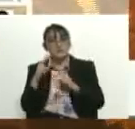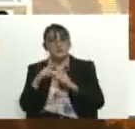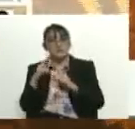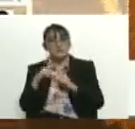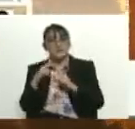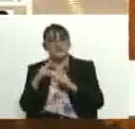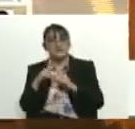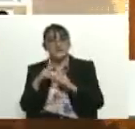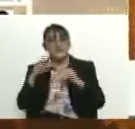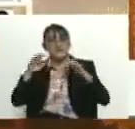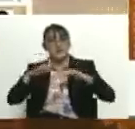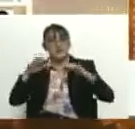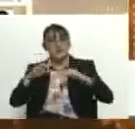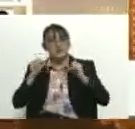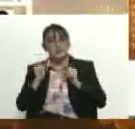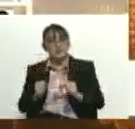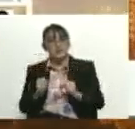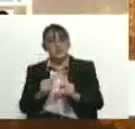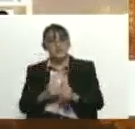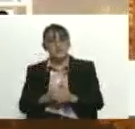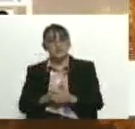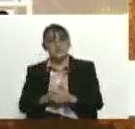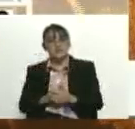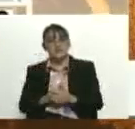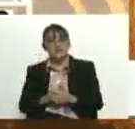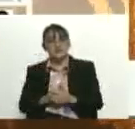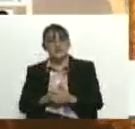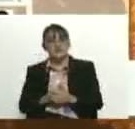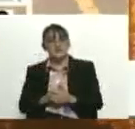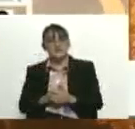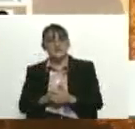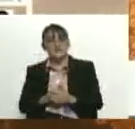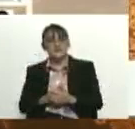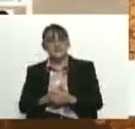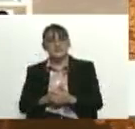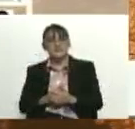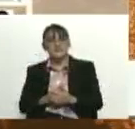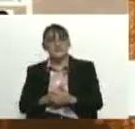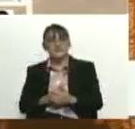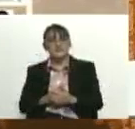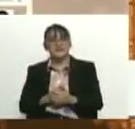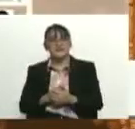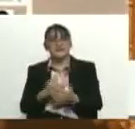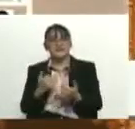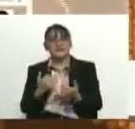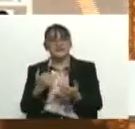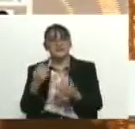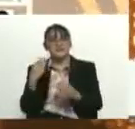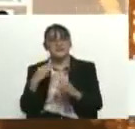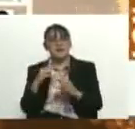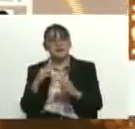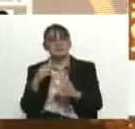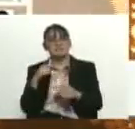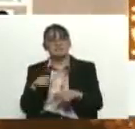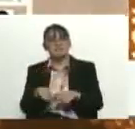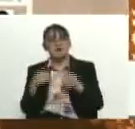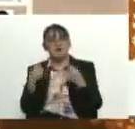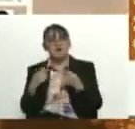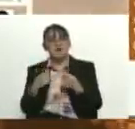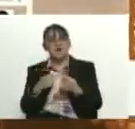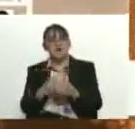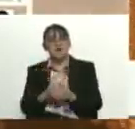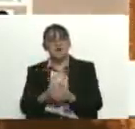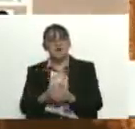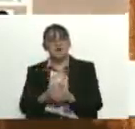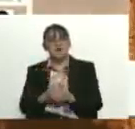está lloviendo mucho y el río y por supuesto allá en el sector monedero Y eso afecta a Puerto vivas afecta a parte de gallina